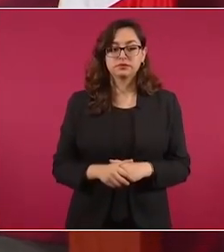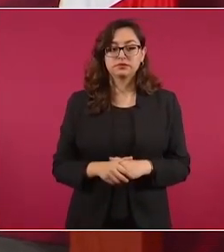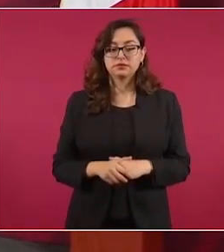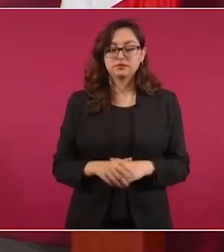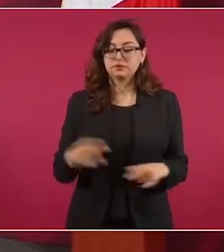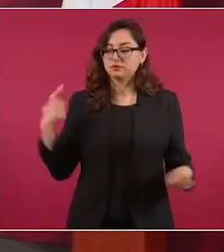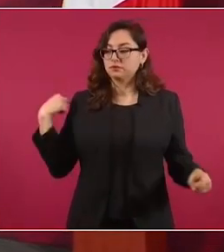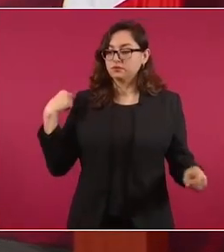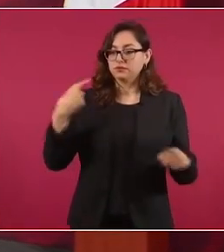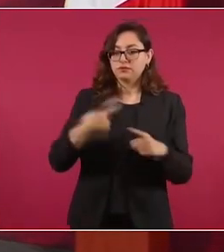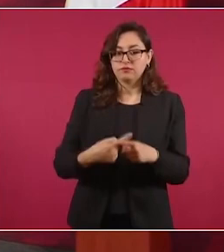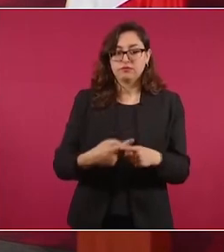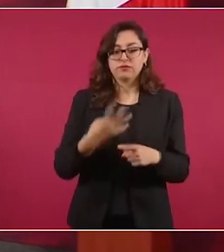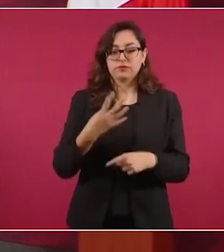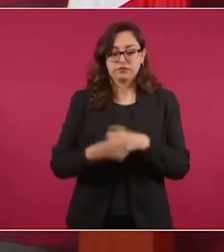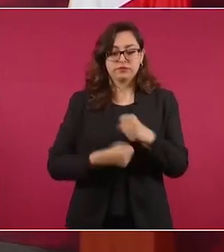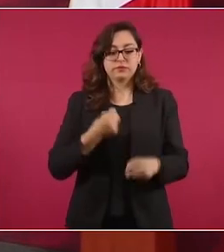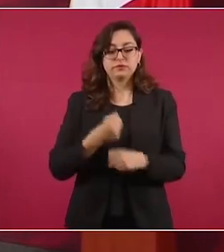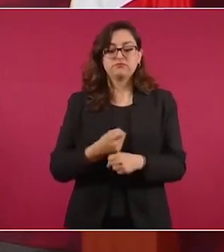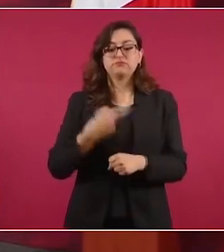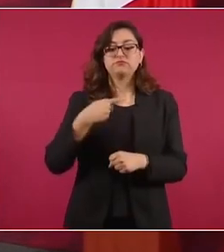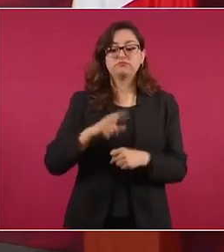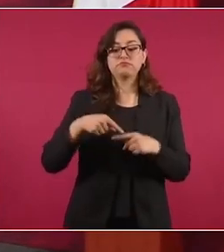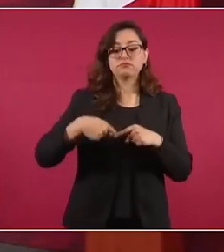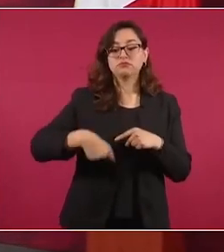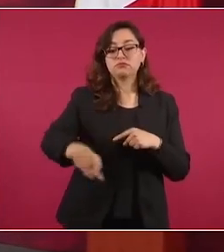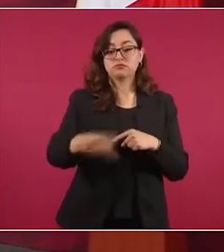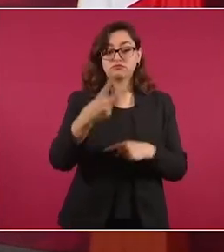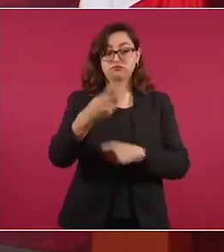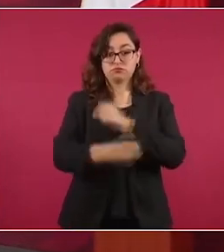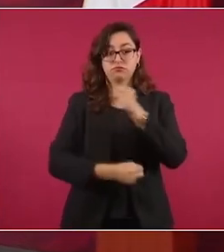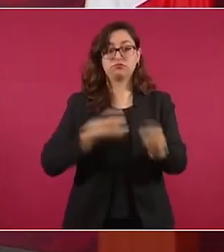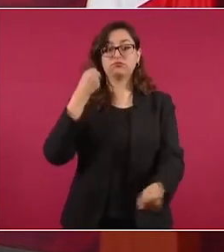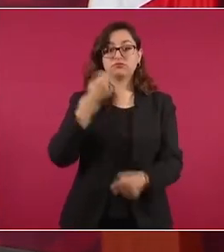hasta ahora, pero va a llegar a